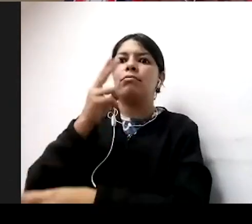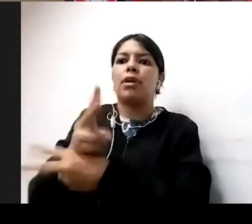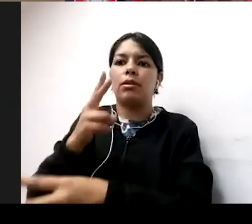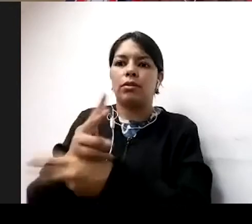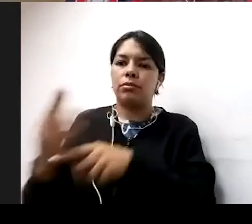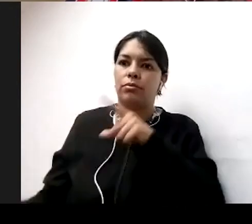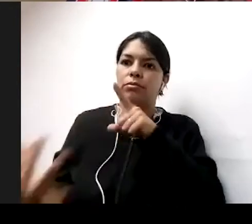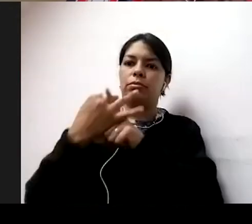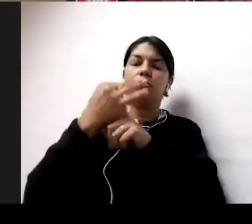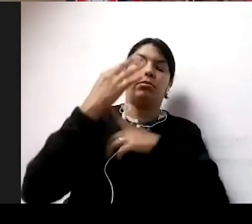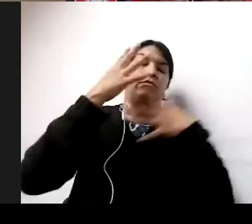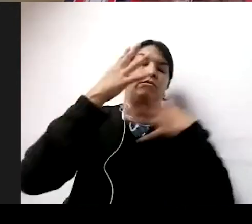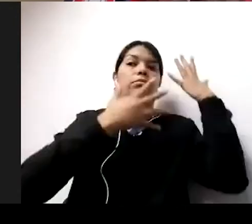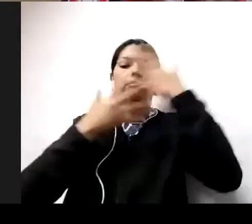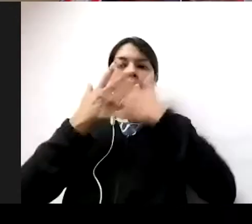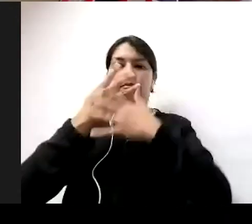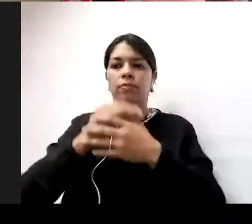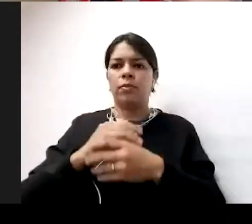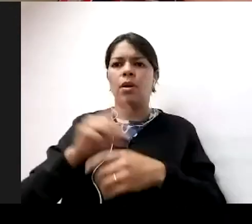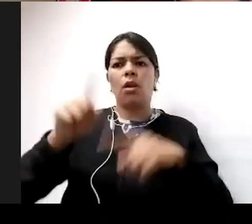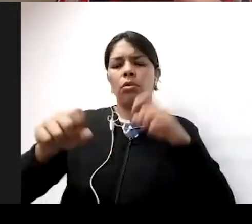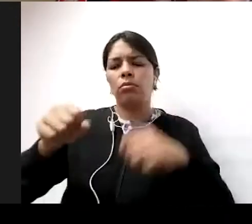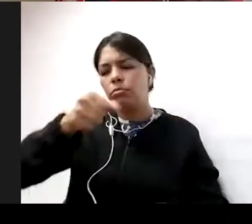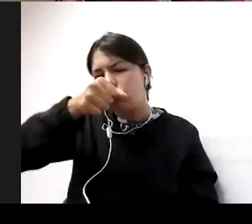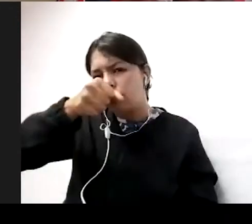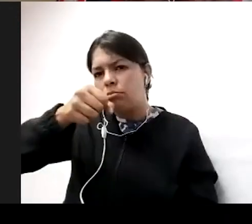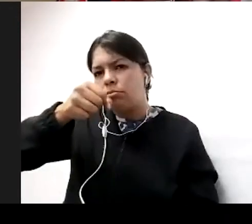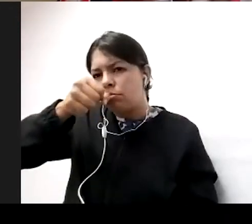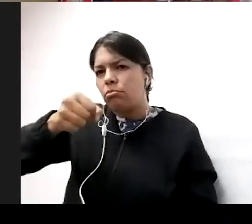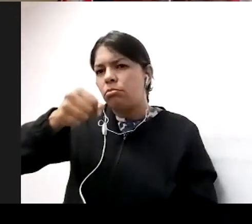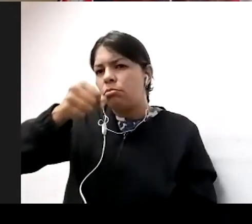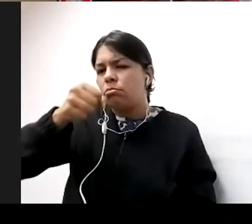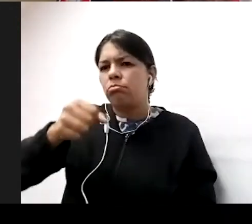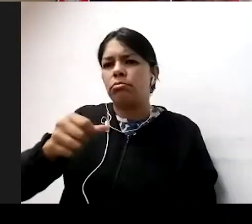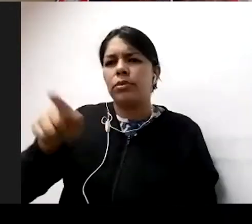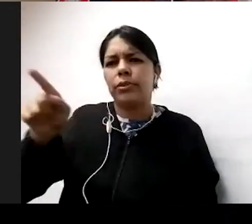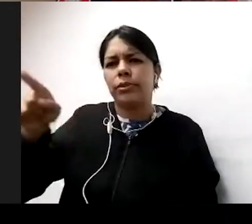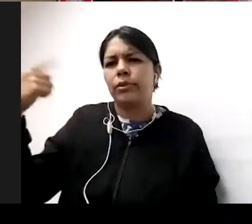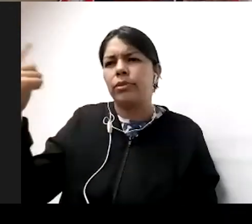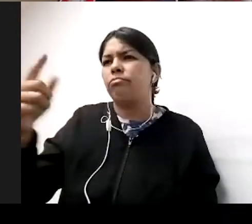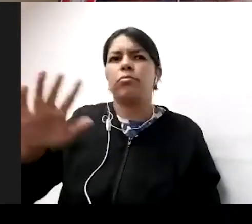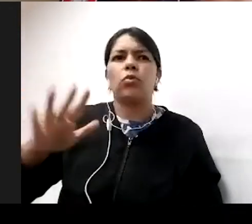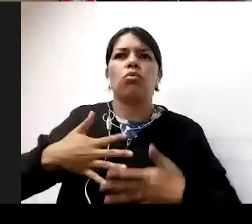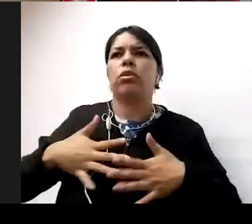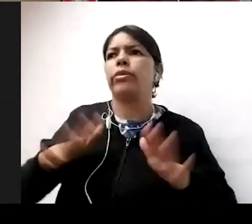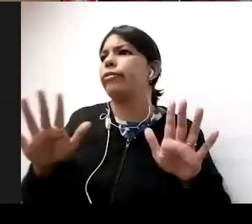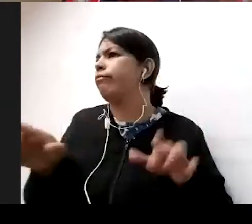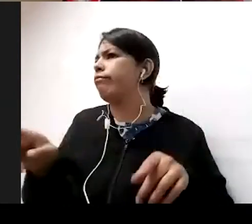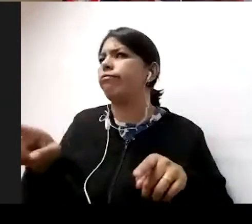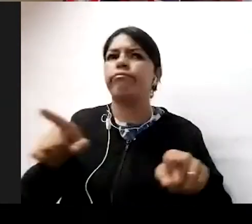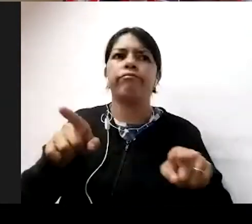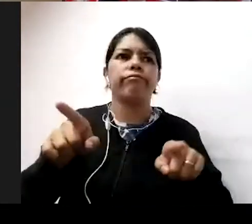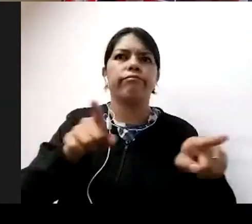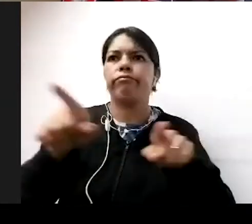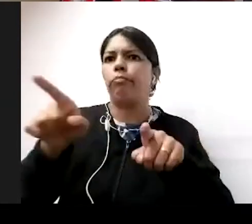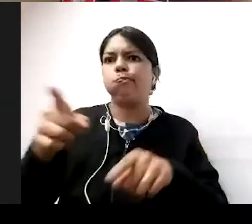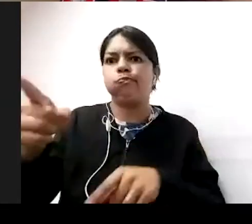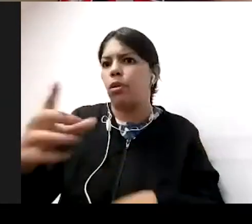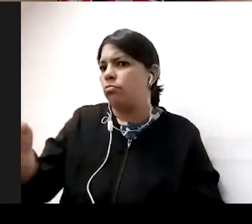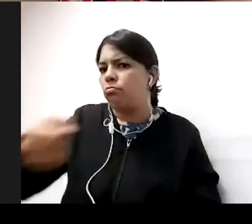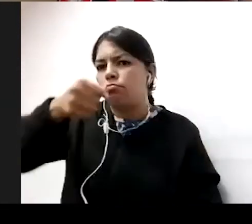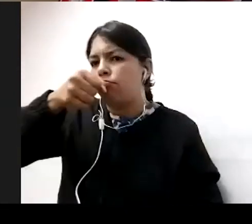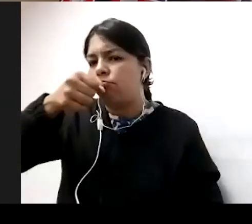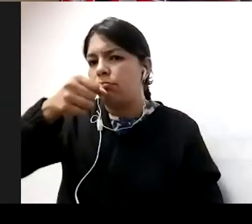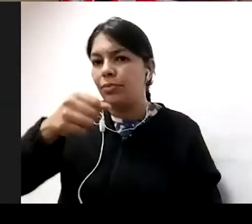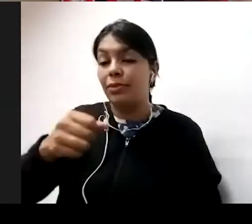abusan de los inhalantes usan cualquier tipo de sustancia que tengan al alcance. Pero como los efectos que producen